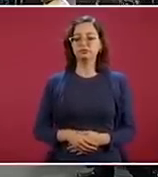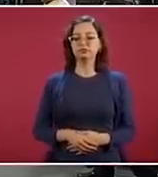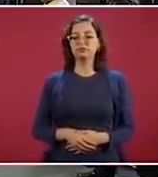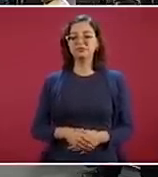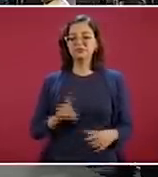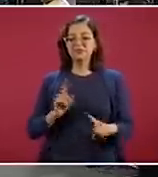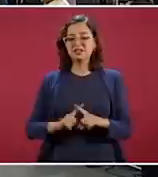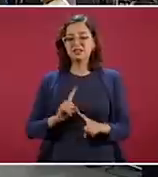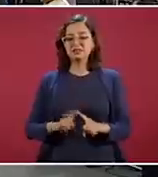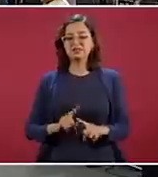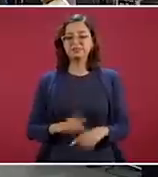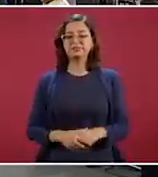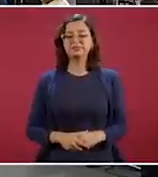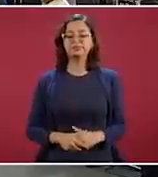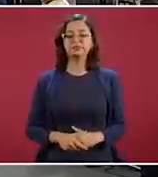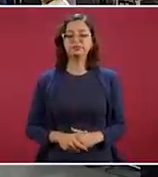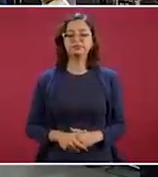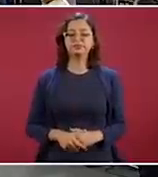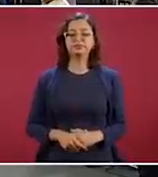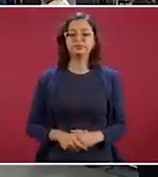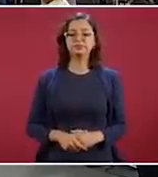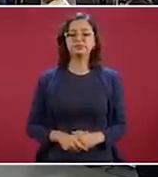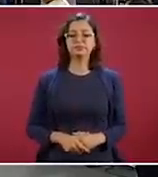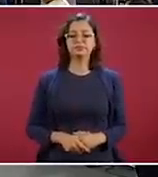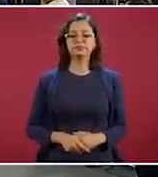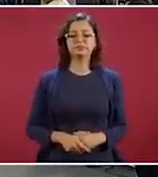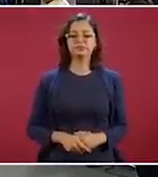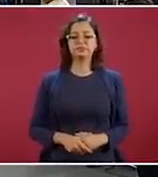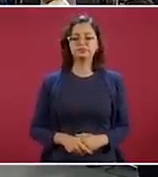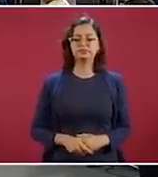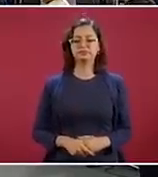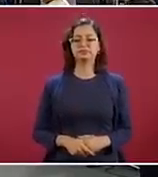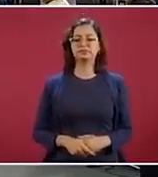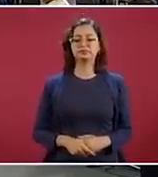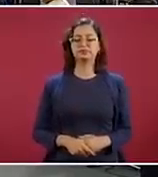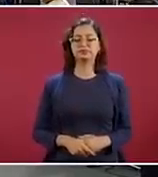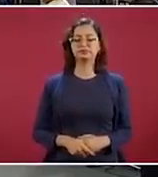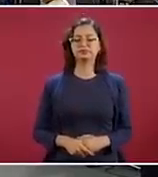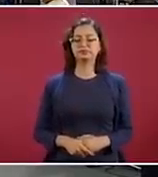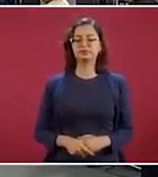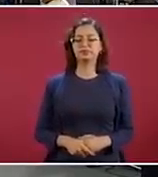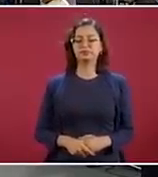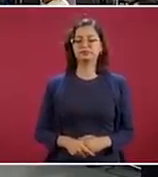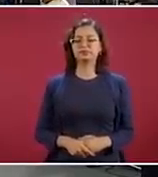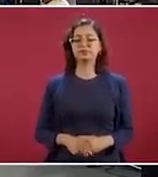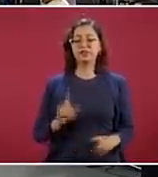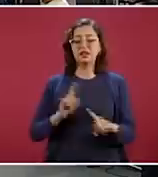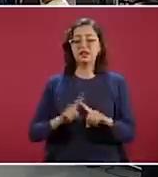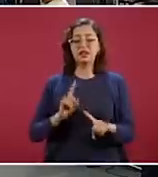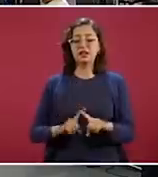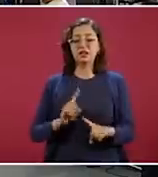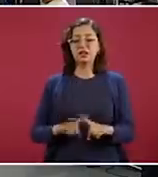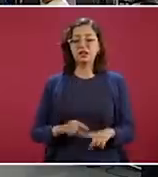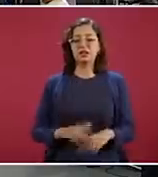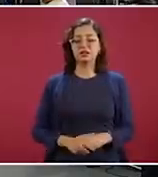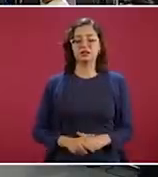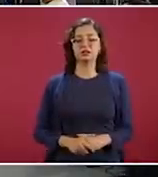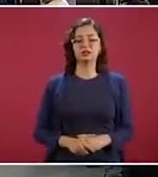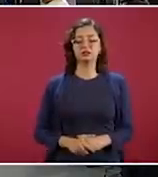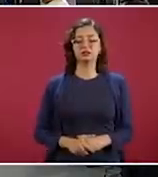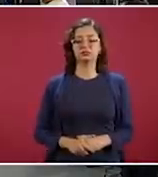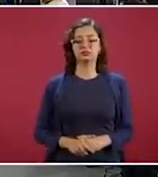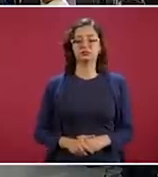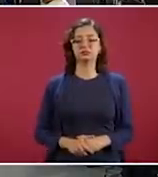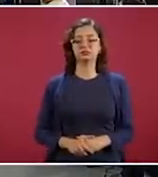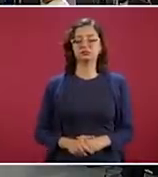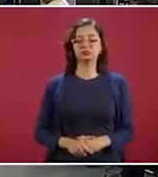¿Quién? Carrizales, pareciera que abre la puerta al fracking porque dice que esta práctica ha mejorado muchísimo. ¿A quién? Al fracking. No, no.